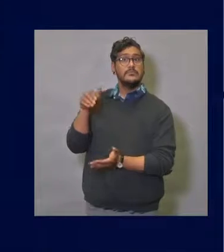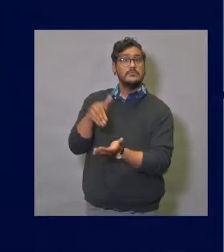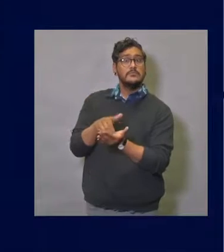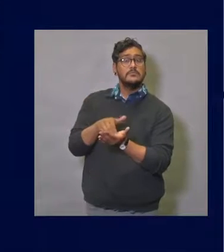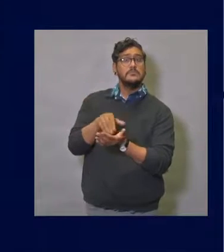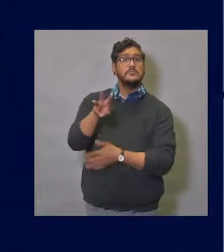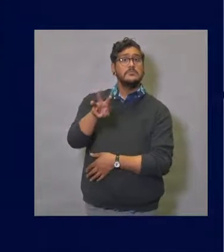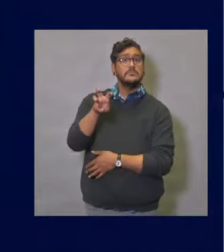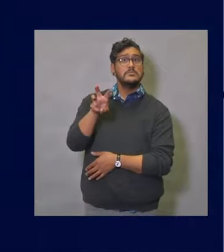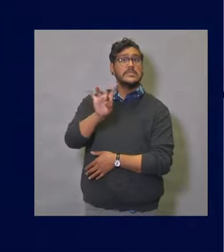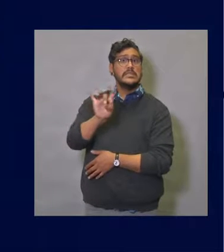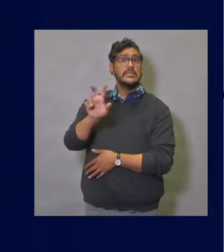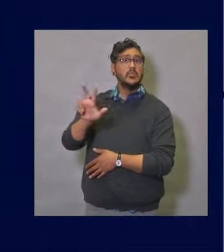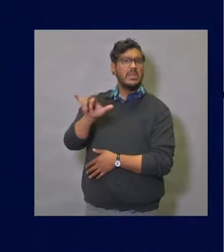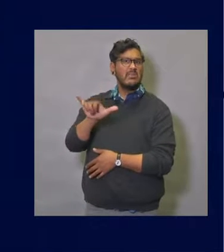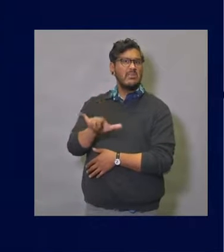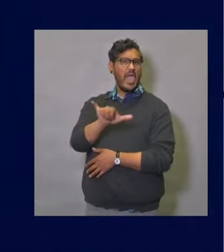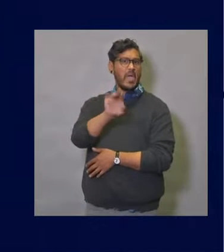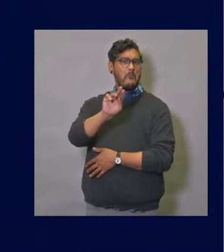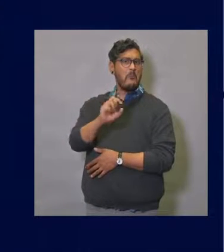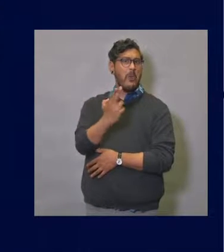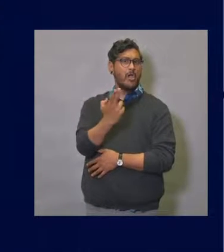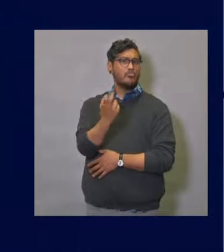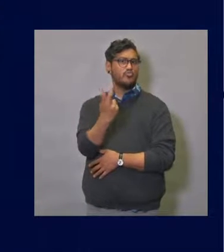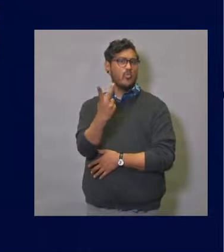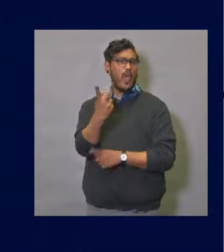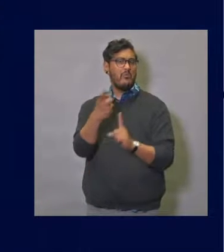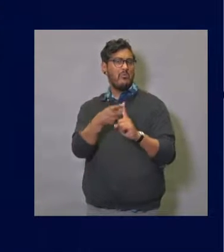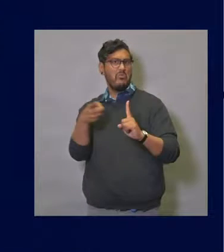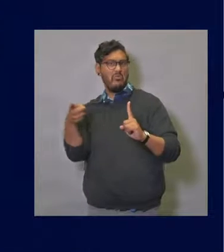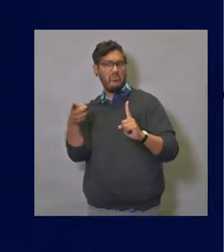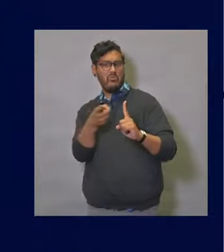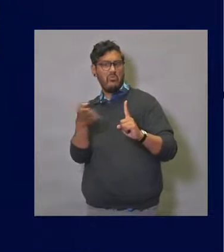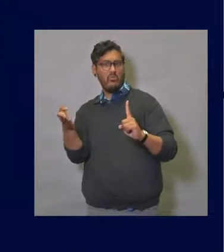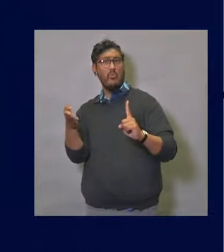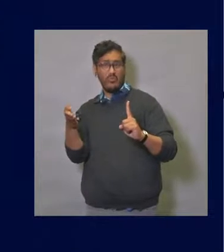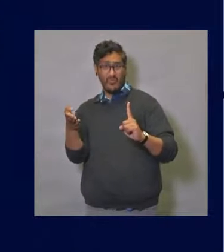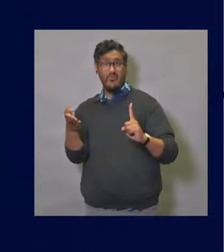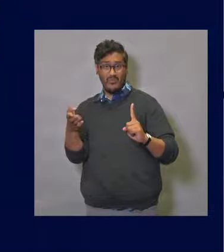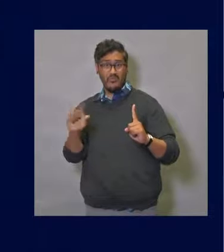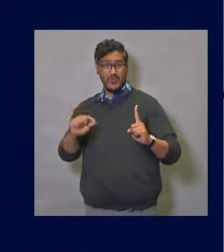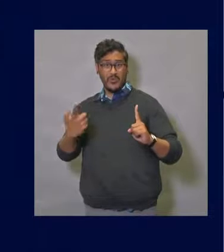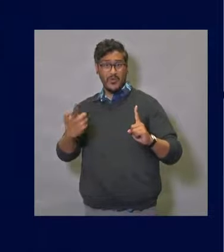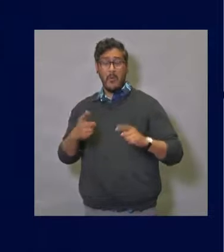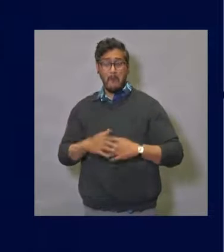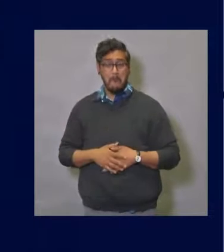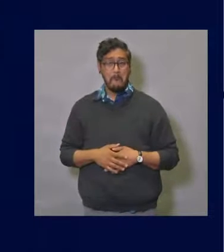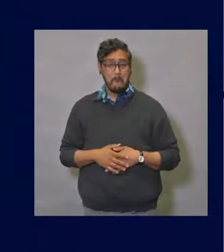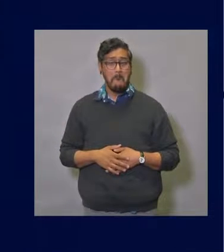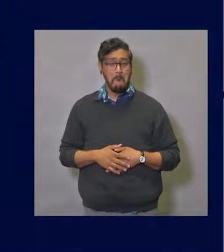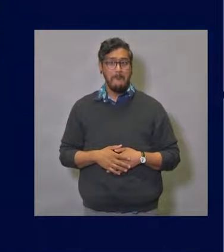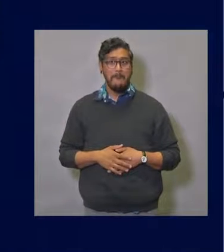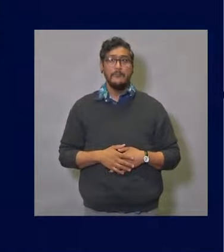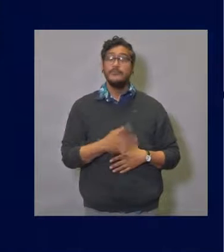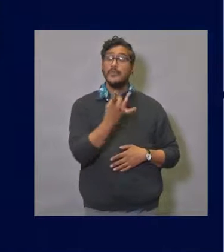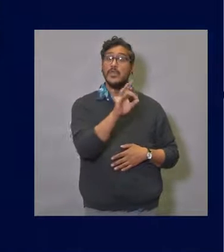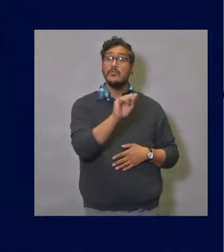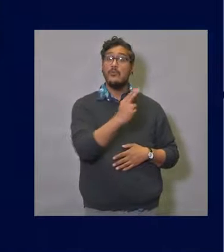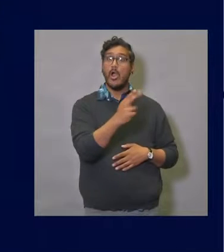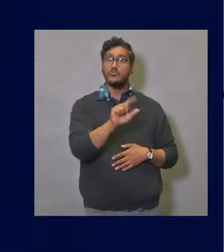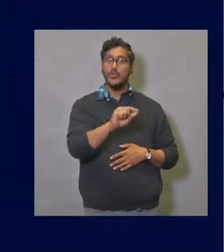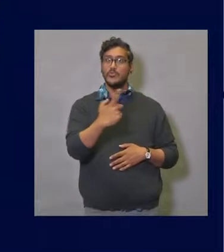la semana del 12 al 18 de marzo del 2021. Al 18 de marzo del